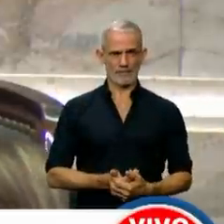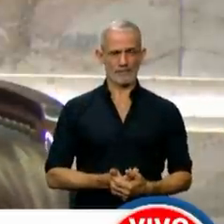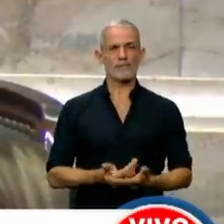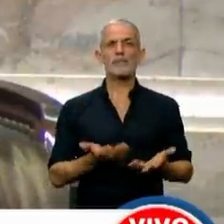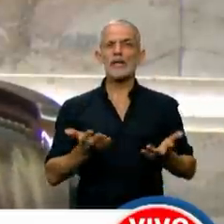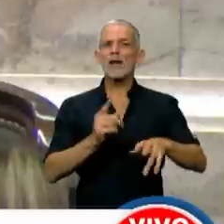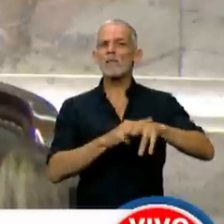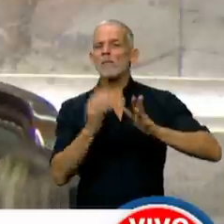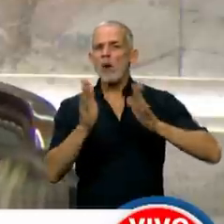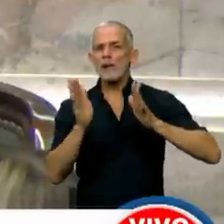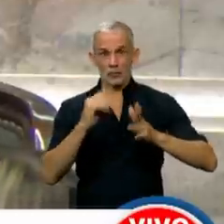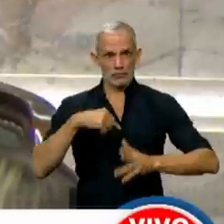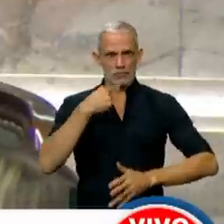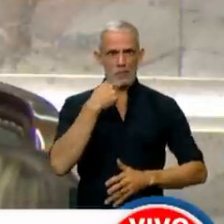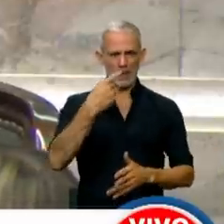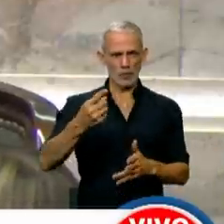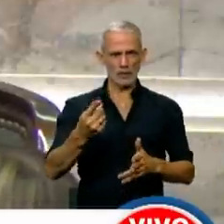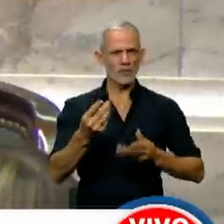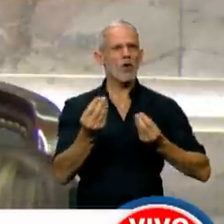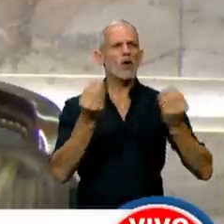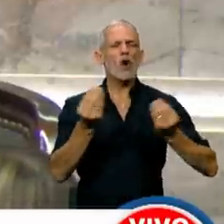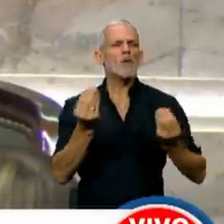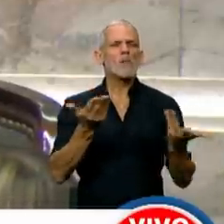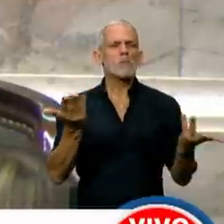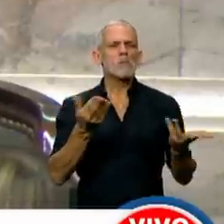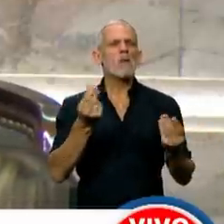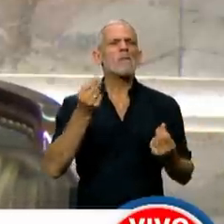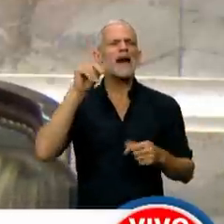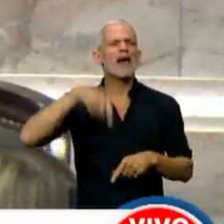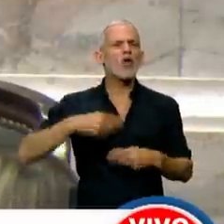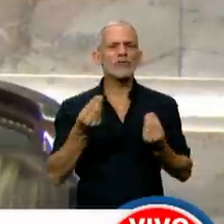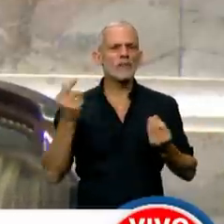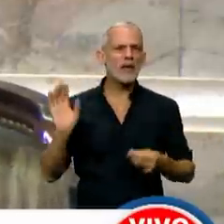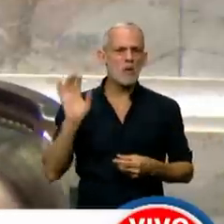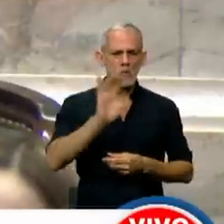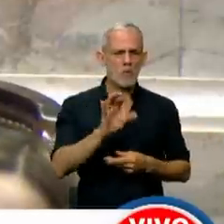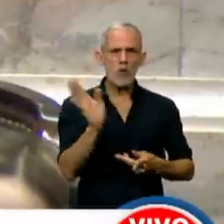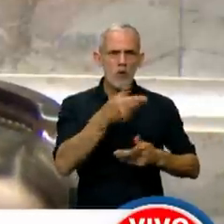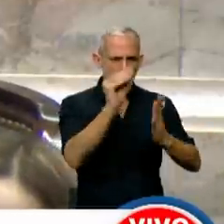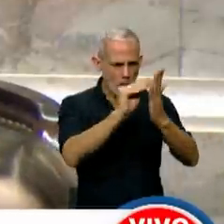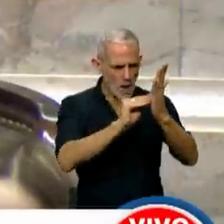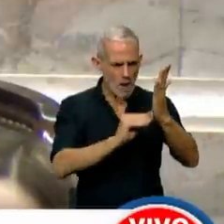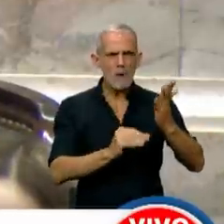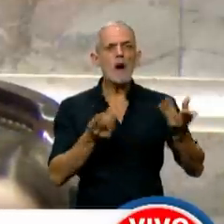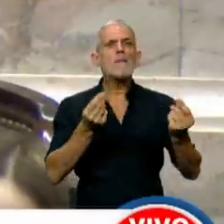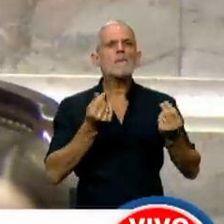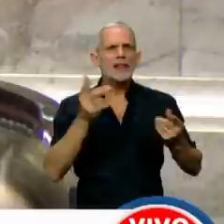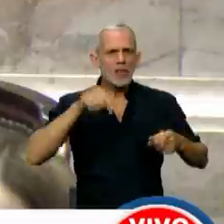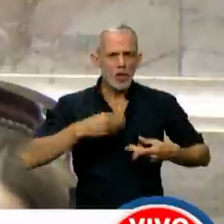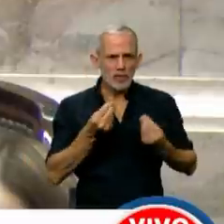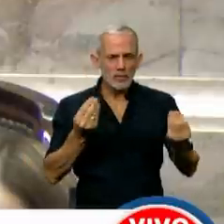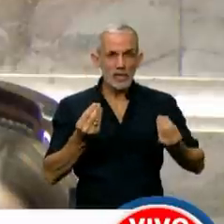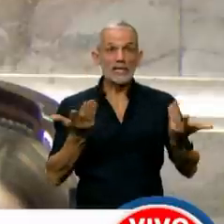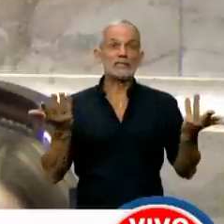que en el momento en que le preguntamos cómo iba a ser para financiar todo lo que establecían esos nuevos artículos